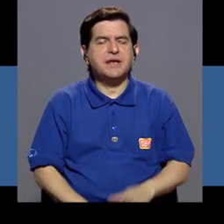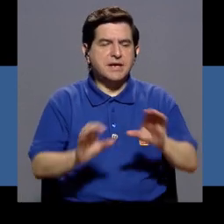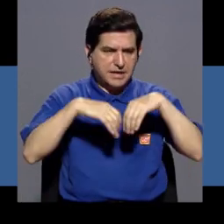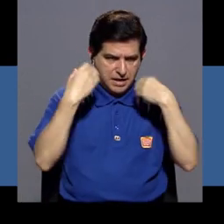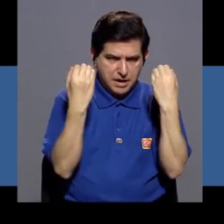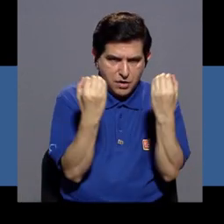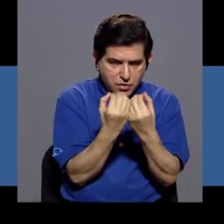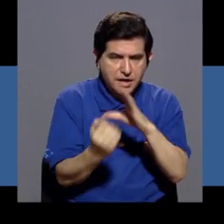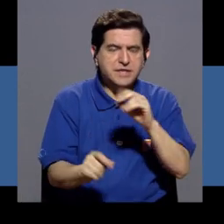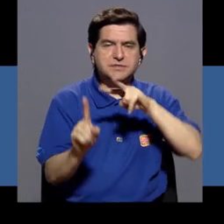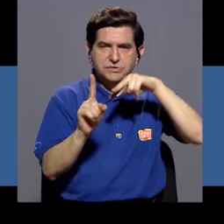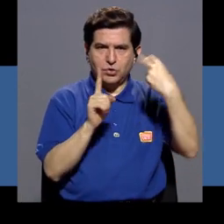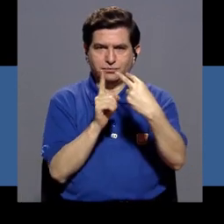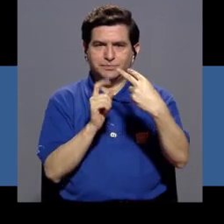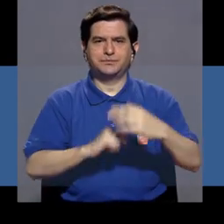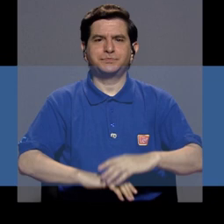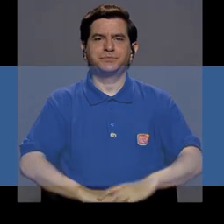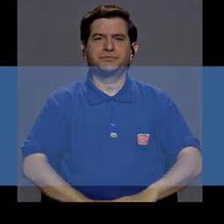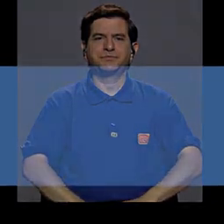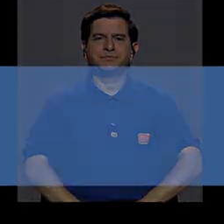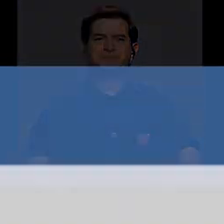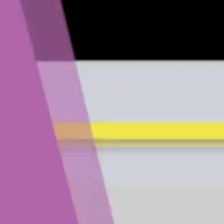disciplina, organización y visión.